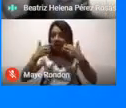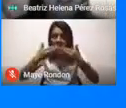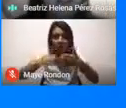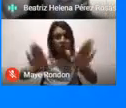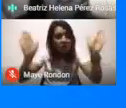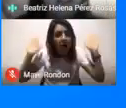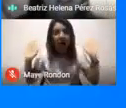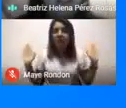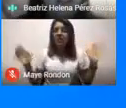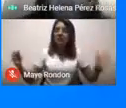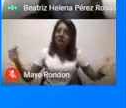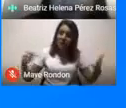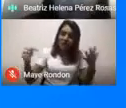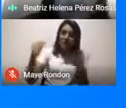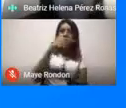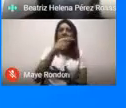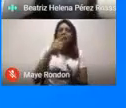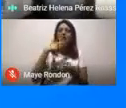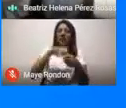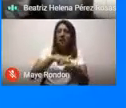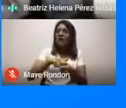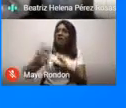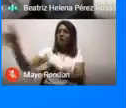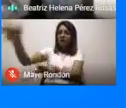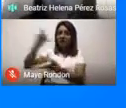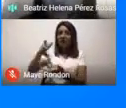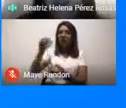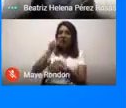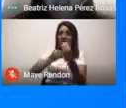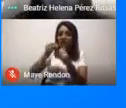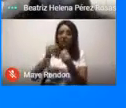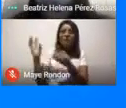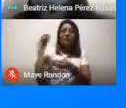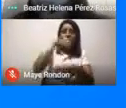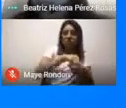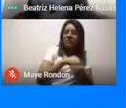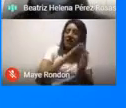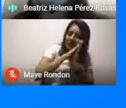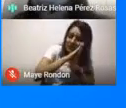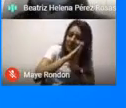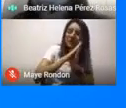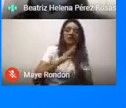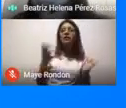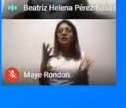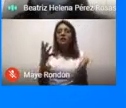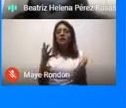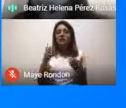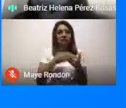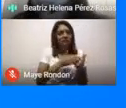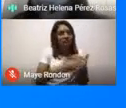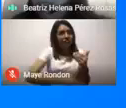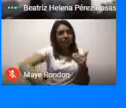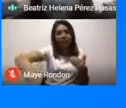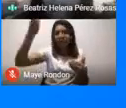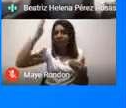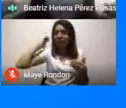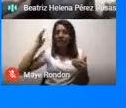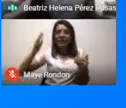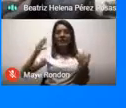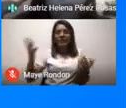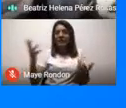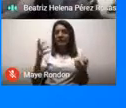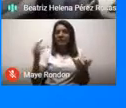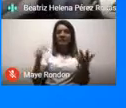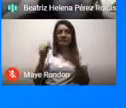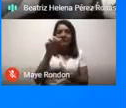el transporte, desde aquel que me provee la alimentación, el alojamiento, y en adelante, pues todo lo que hoy y vieron con